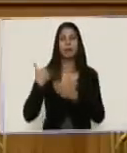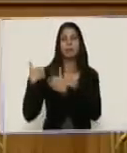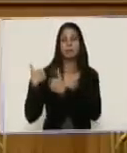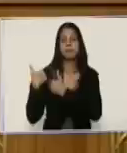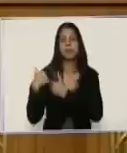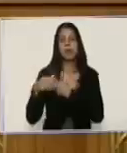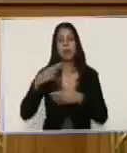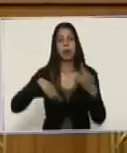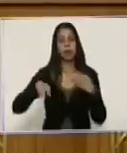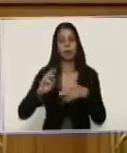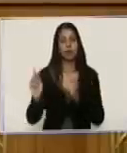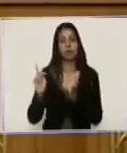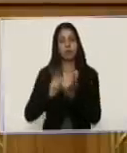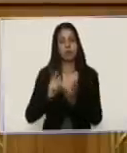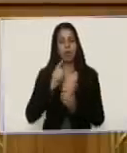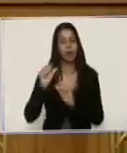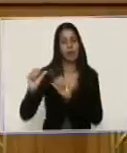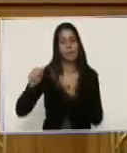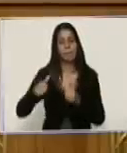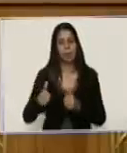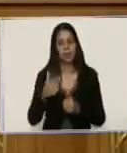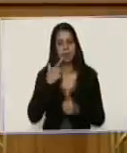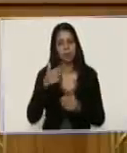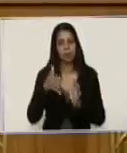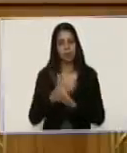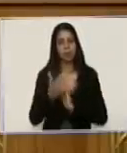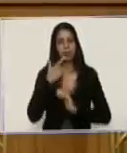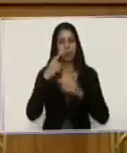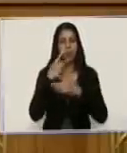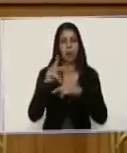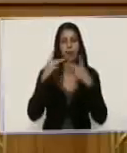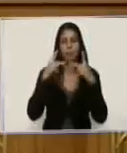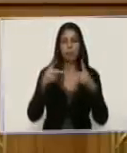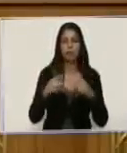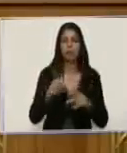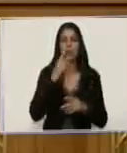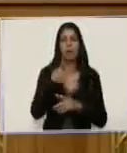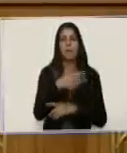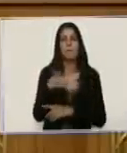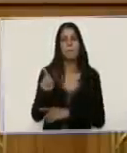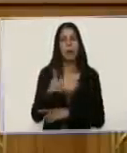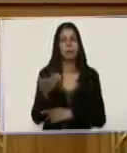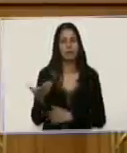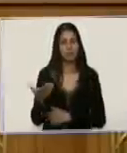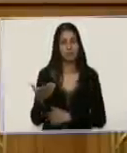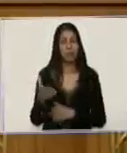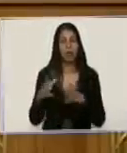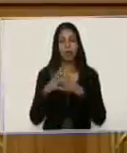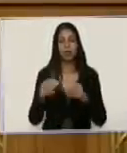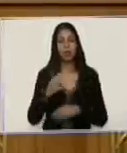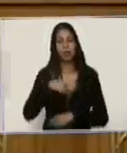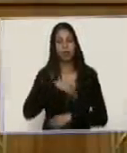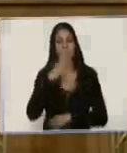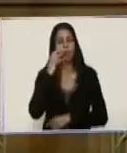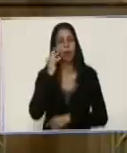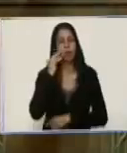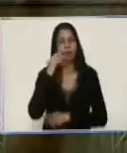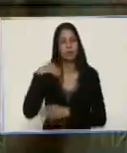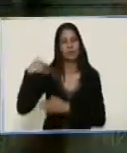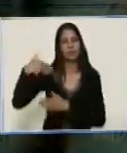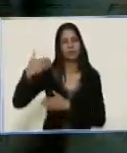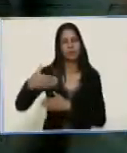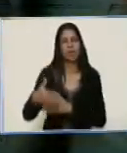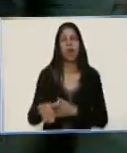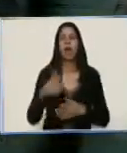de la Revolución Bolivariana, que ha querido intervenir en los asuntos públicos de nuestra patria. Y eso tiene que ver con todo lo que hemos vivido, desde las